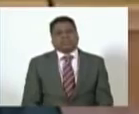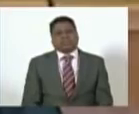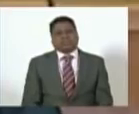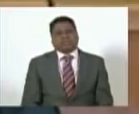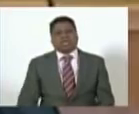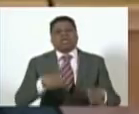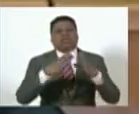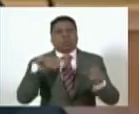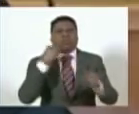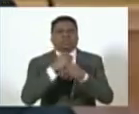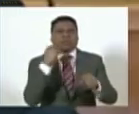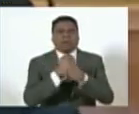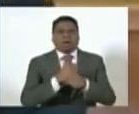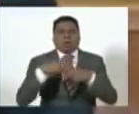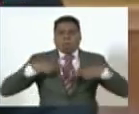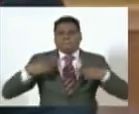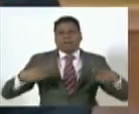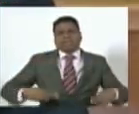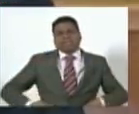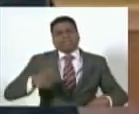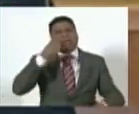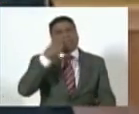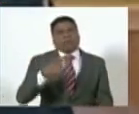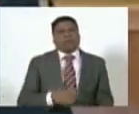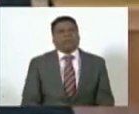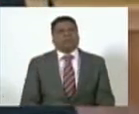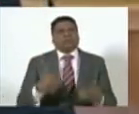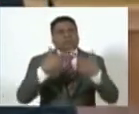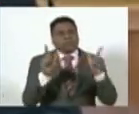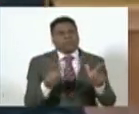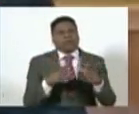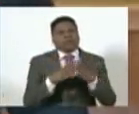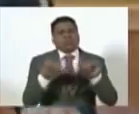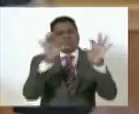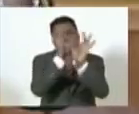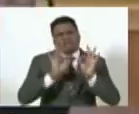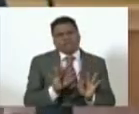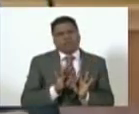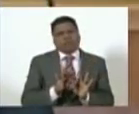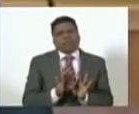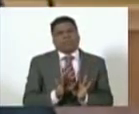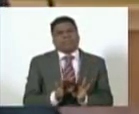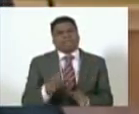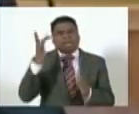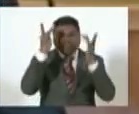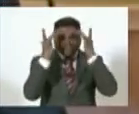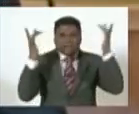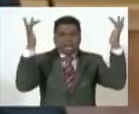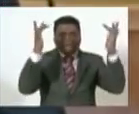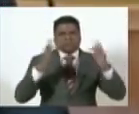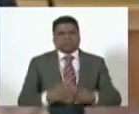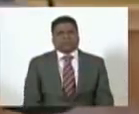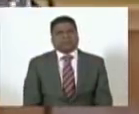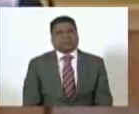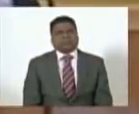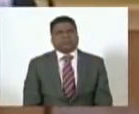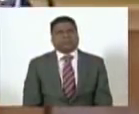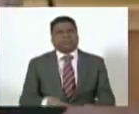de liberación humanista del pueblo con métodos estrictos de inteligencia,